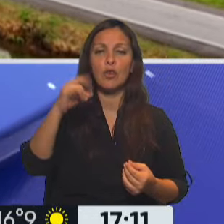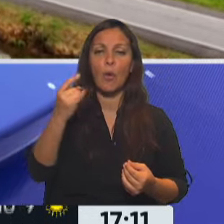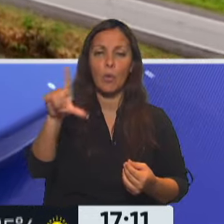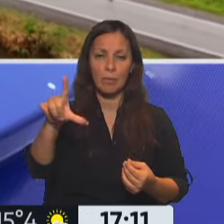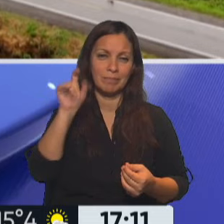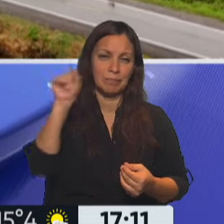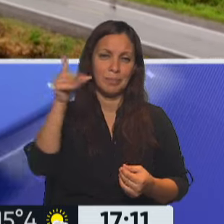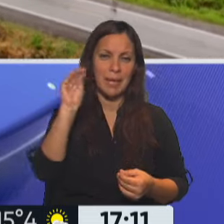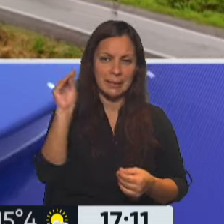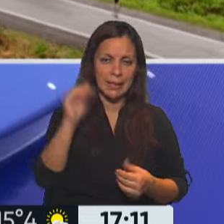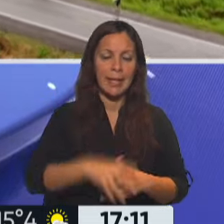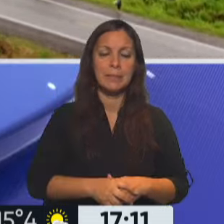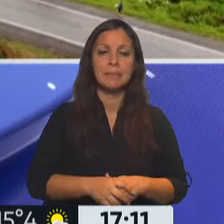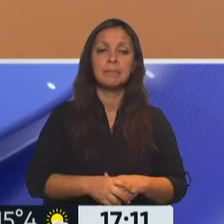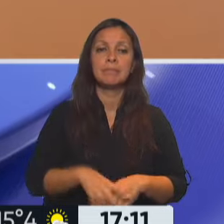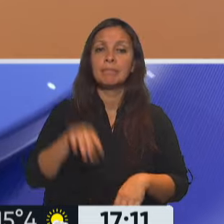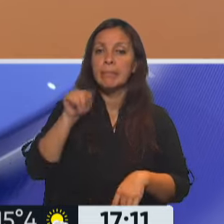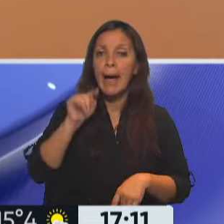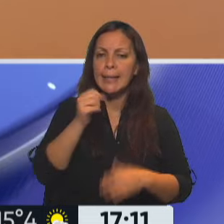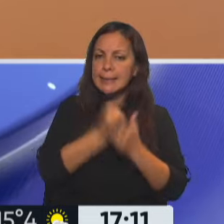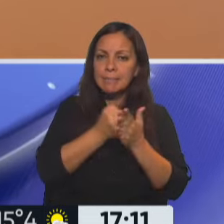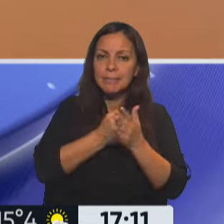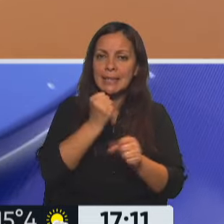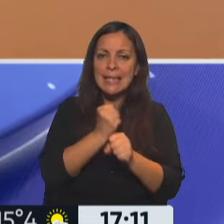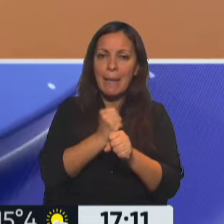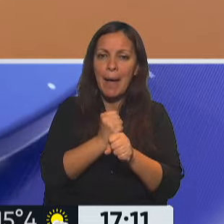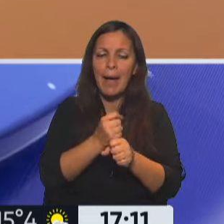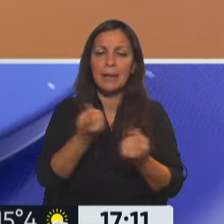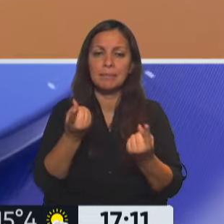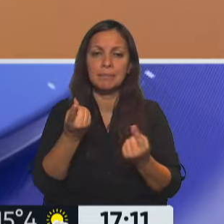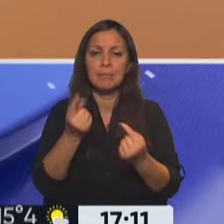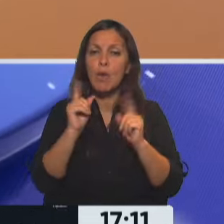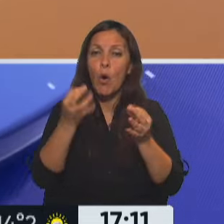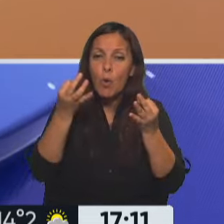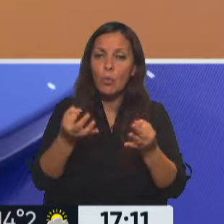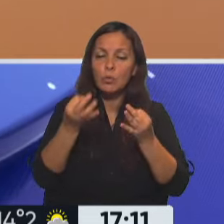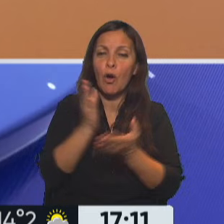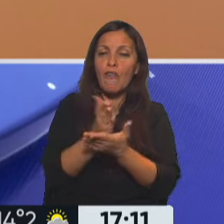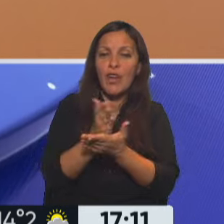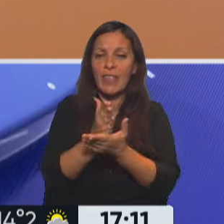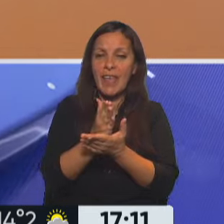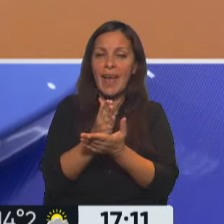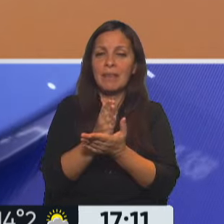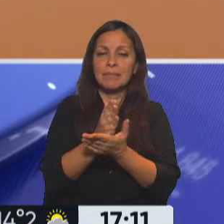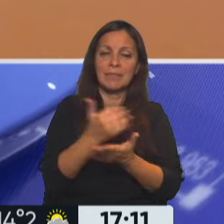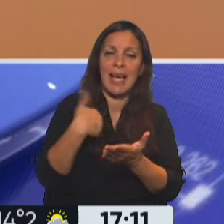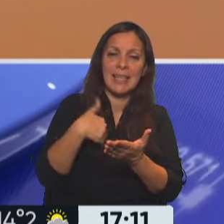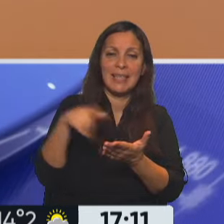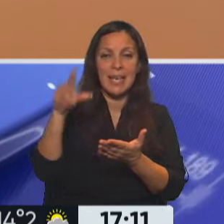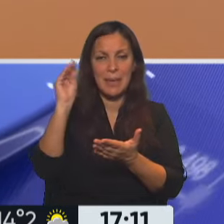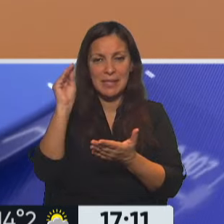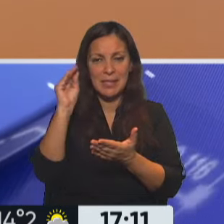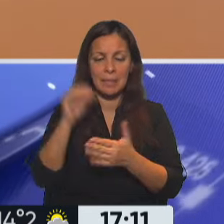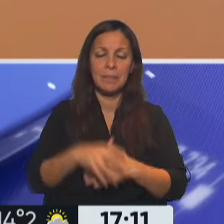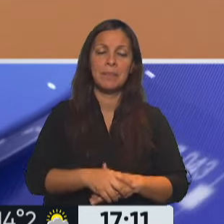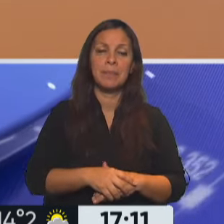trabajan para poder aliviar la situación. Es justamente en la frontera con Argentina y Uruguay. En la última semana afectaron